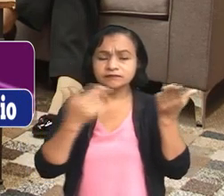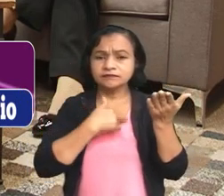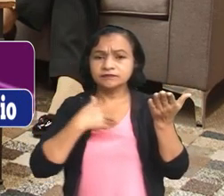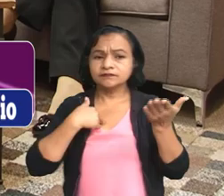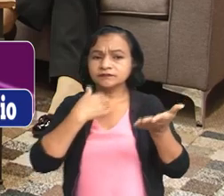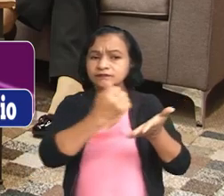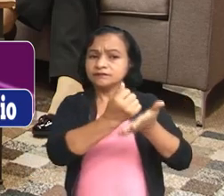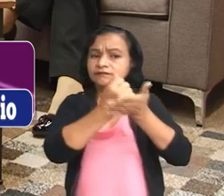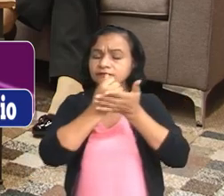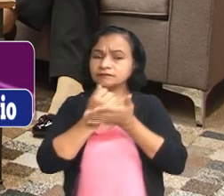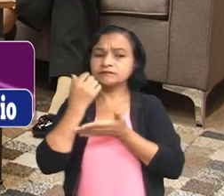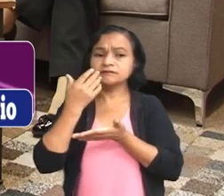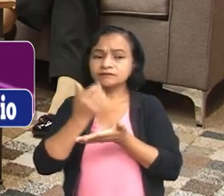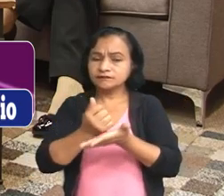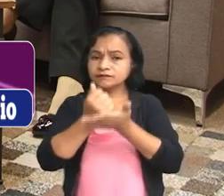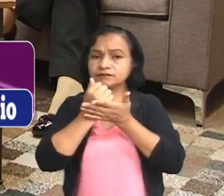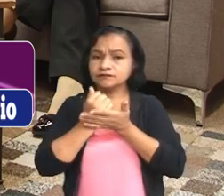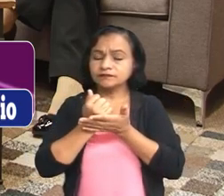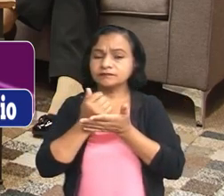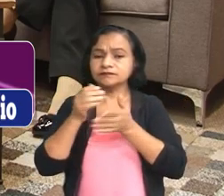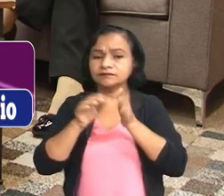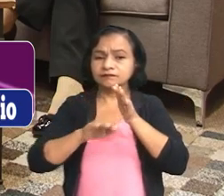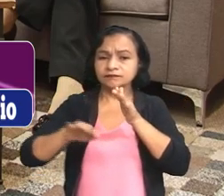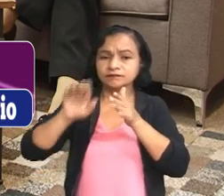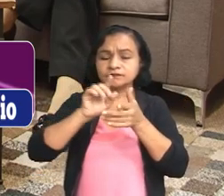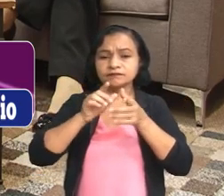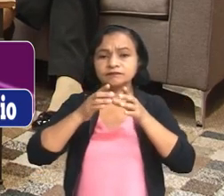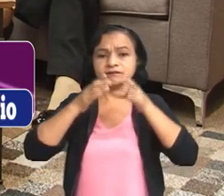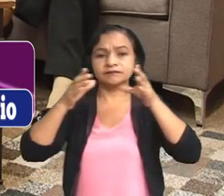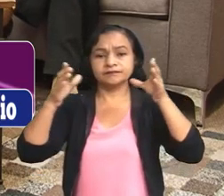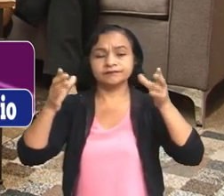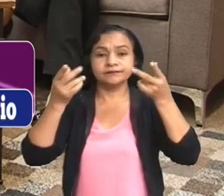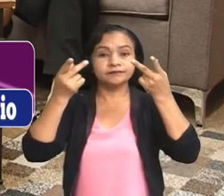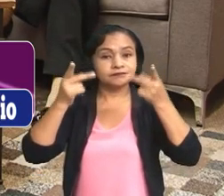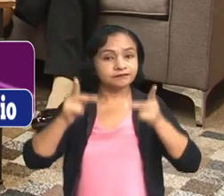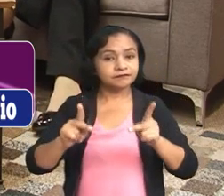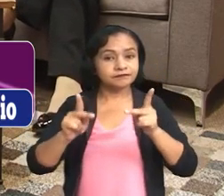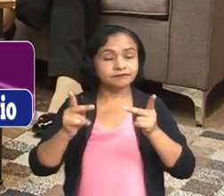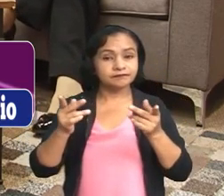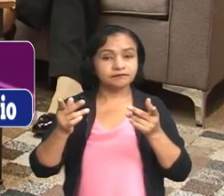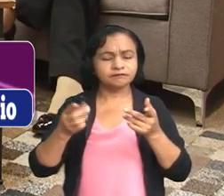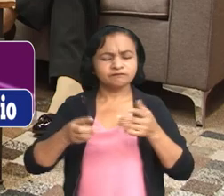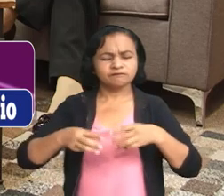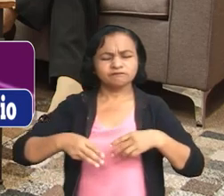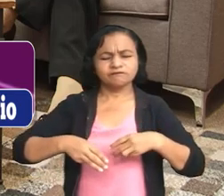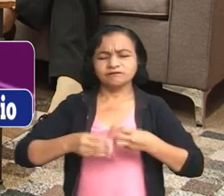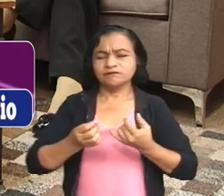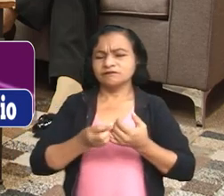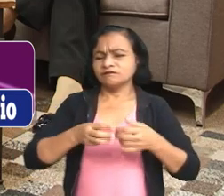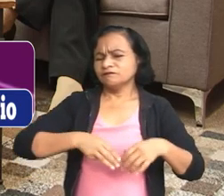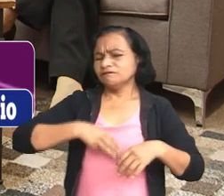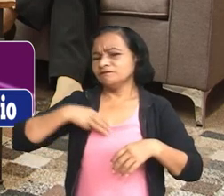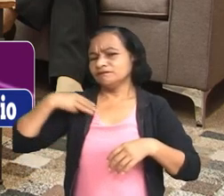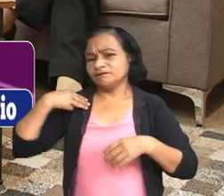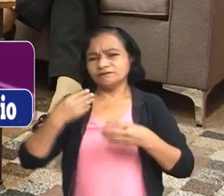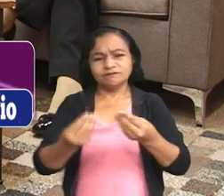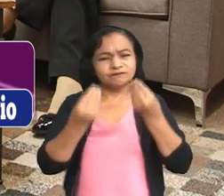servido para crecer. Mas sin embargo, ha molestado a